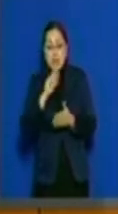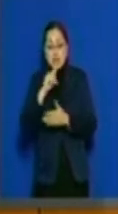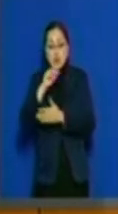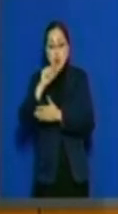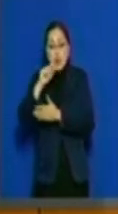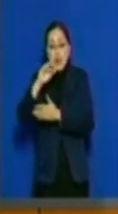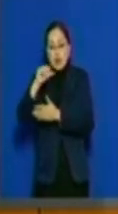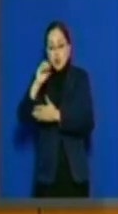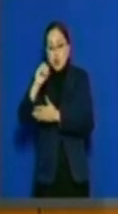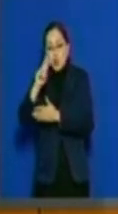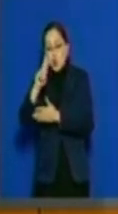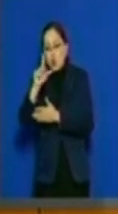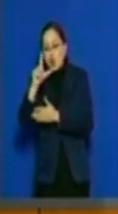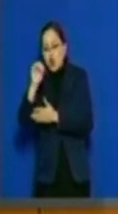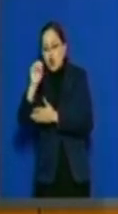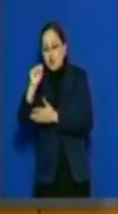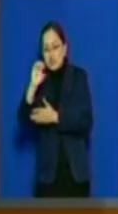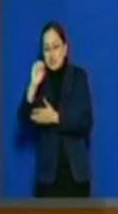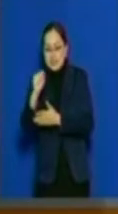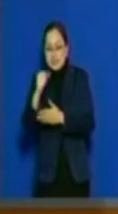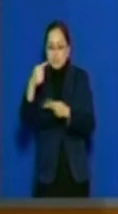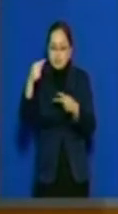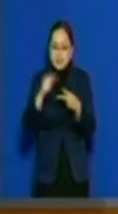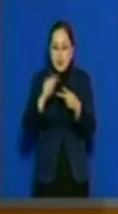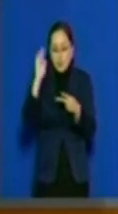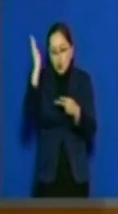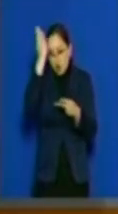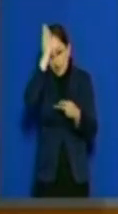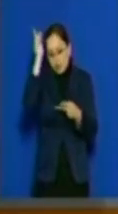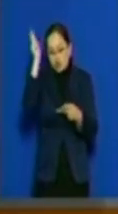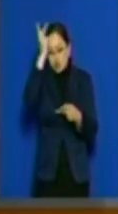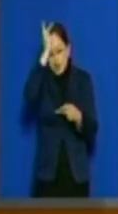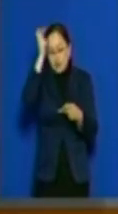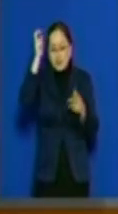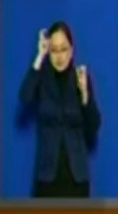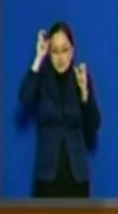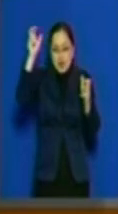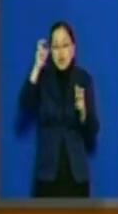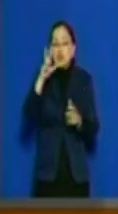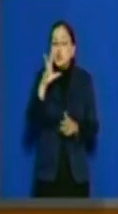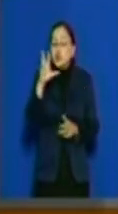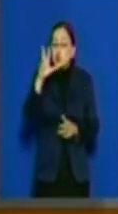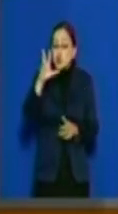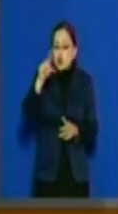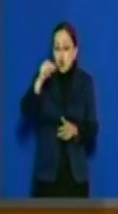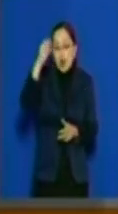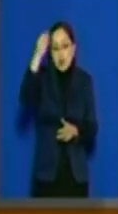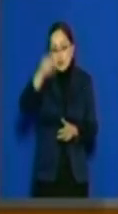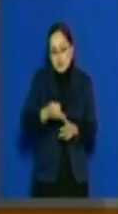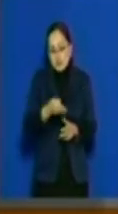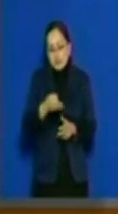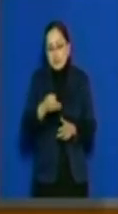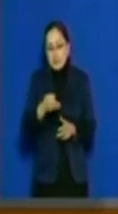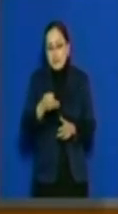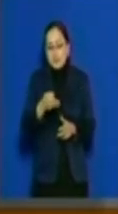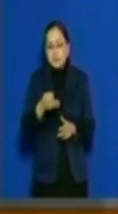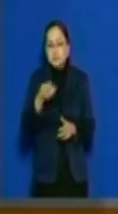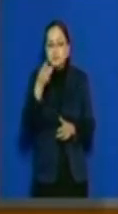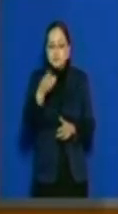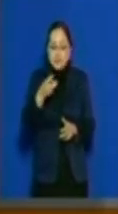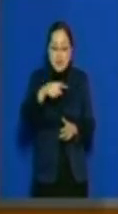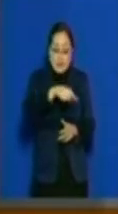y brucelosis bovina o caprina, no se permitirá por ningún motivo la operación de